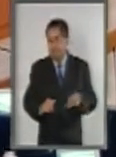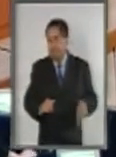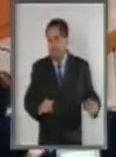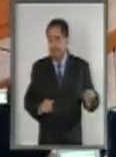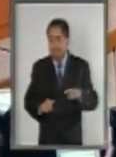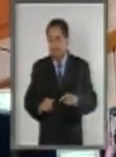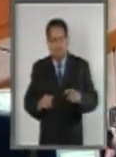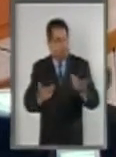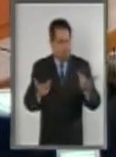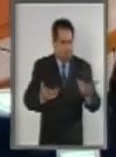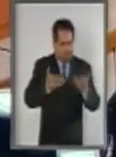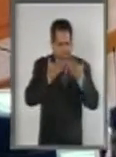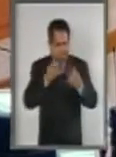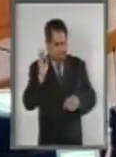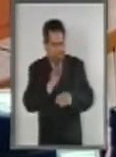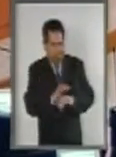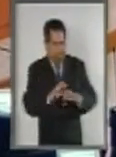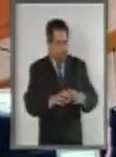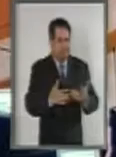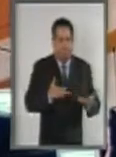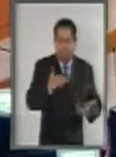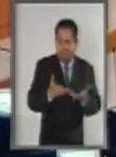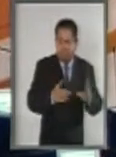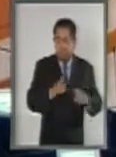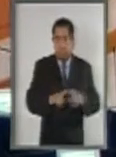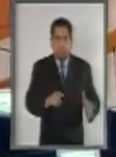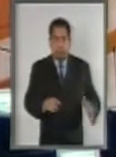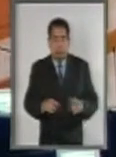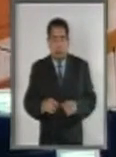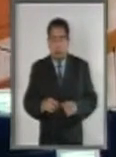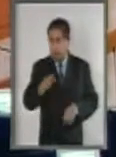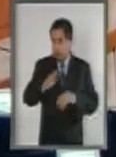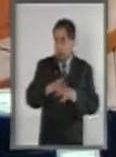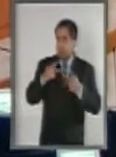de vulnerabilidad. Estas personas están más